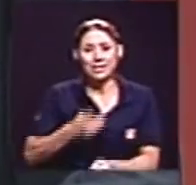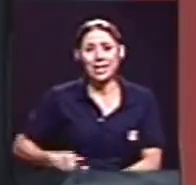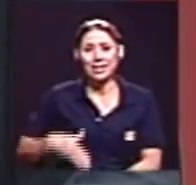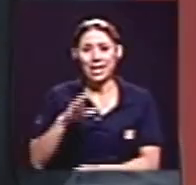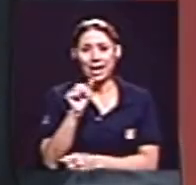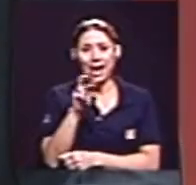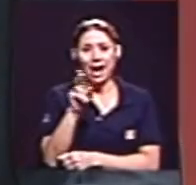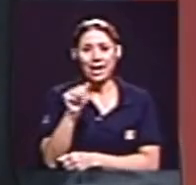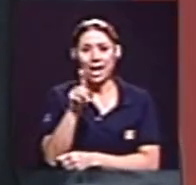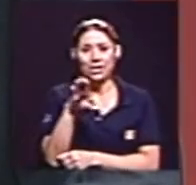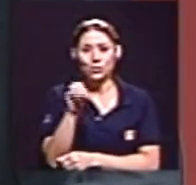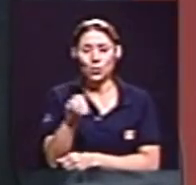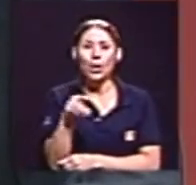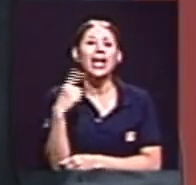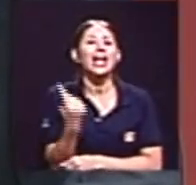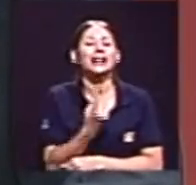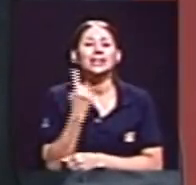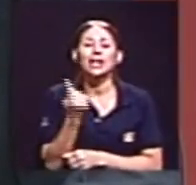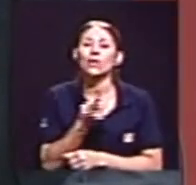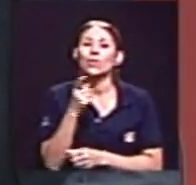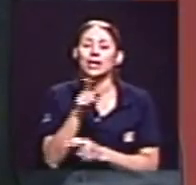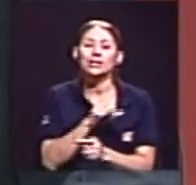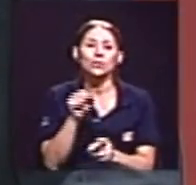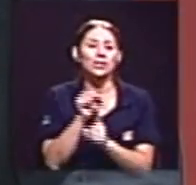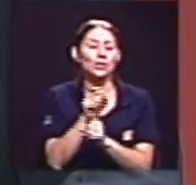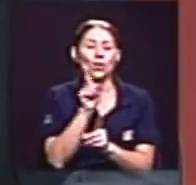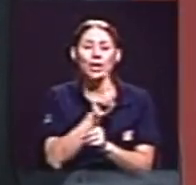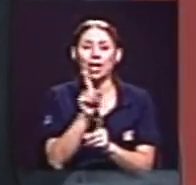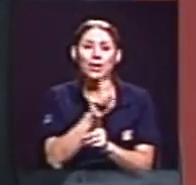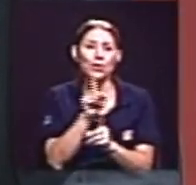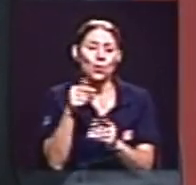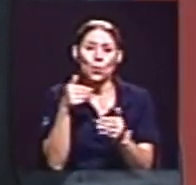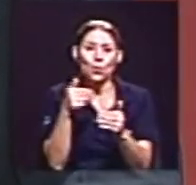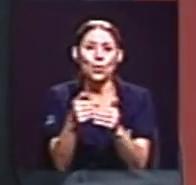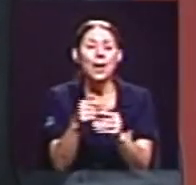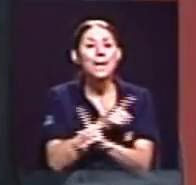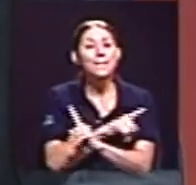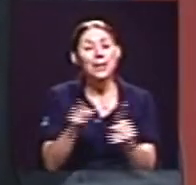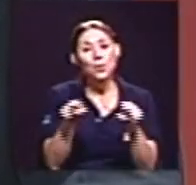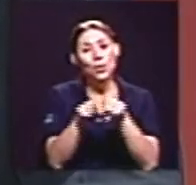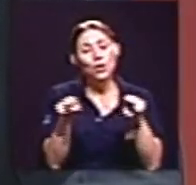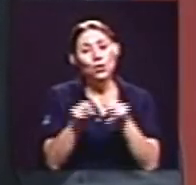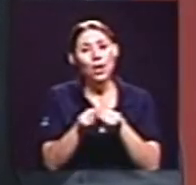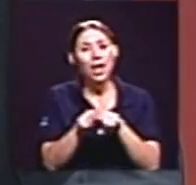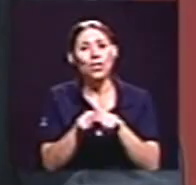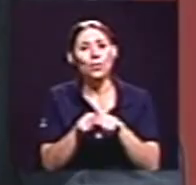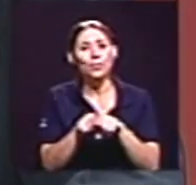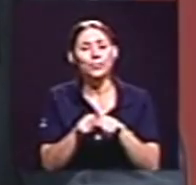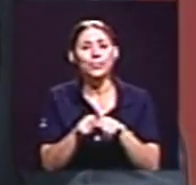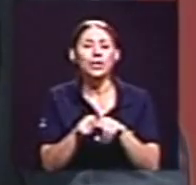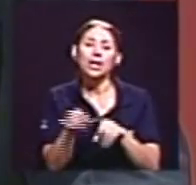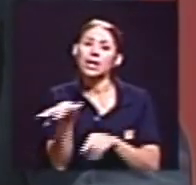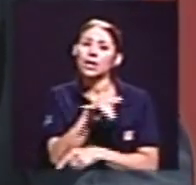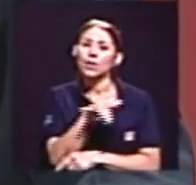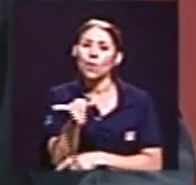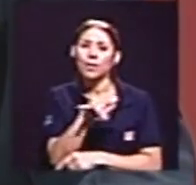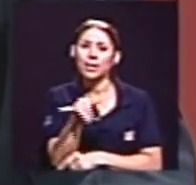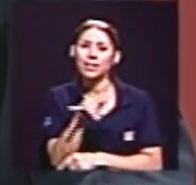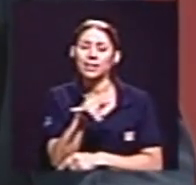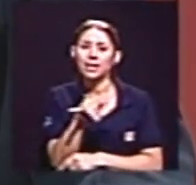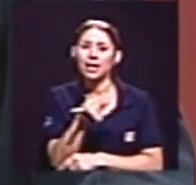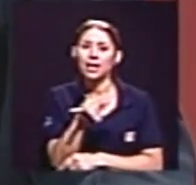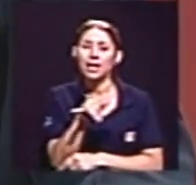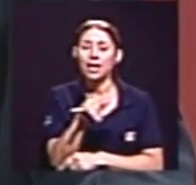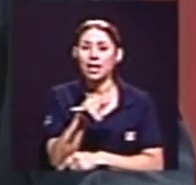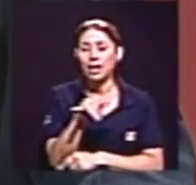el único punto que nos aleja de ello, de manera que esa sería una razón para pensar en que no, pero por el otro lado, igualmente